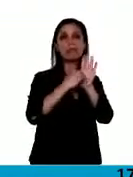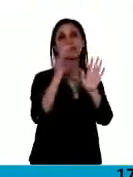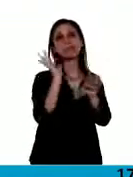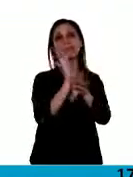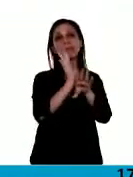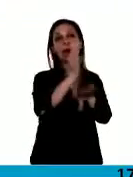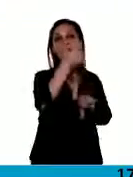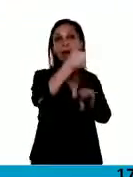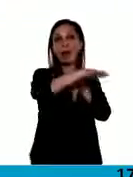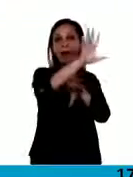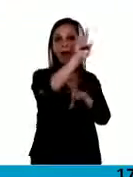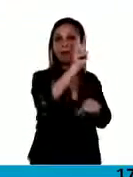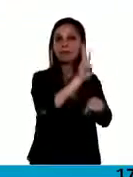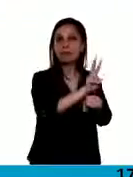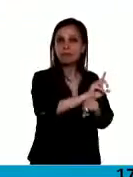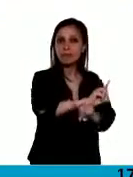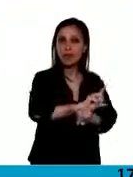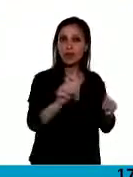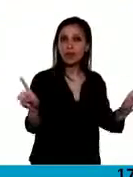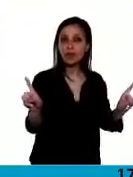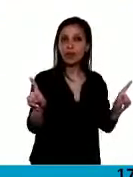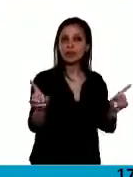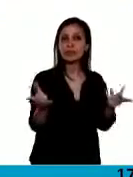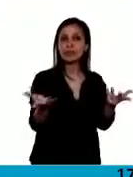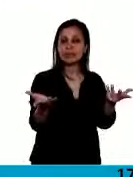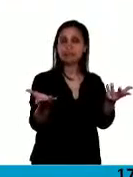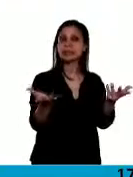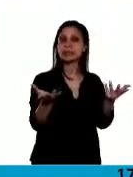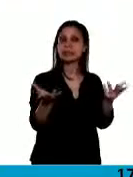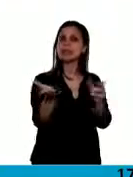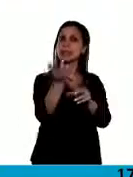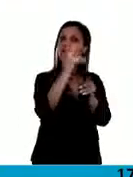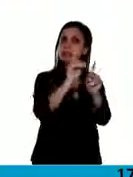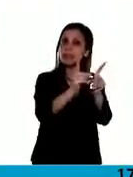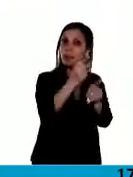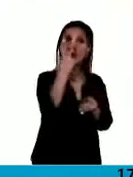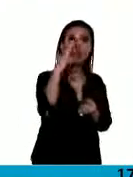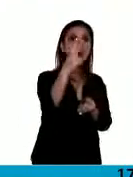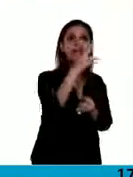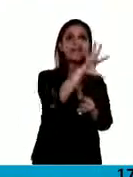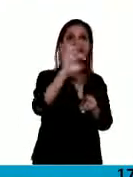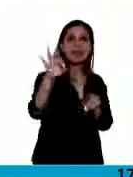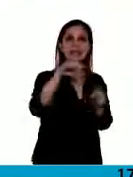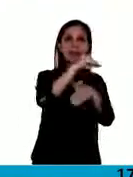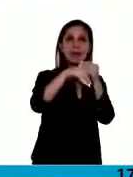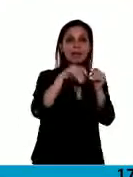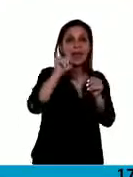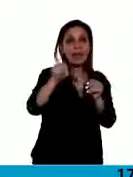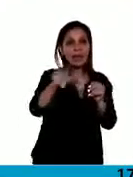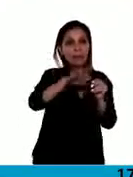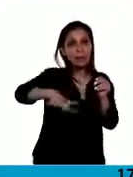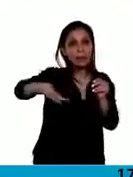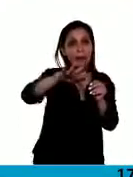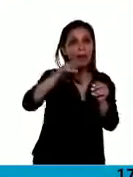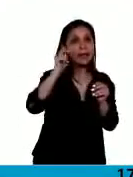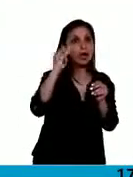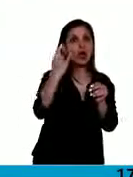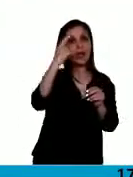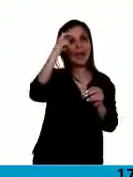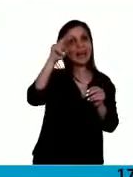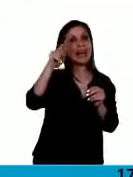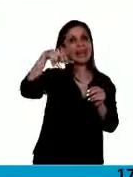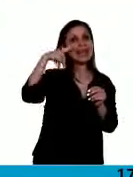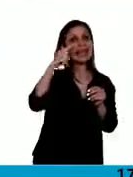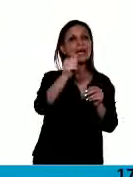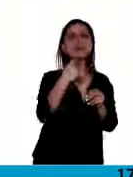daba la ley a miles de familias, incluidas las 2.500 de Guernica, al plantear que esa